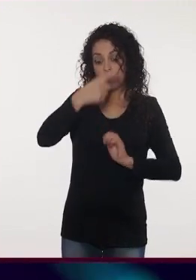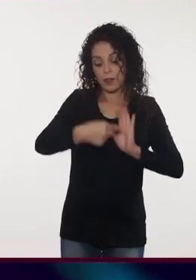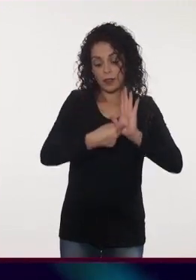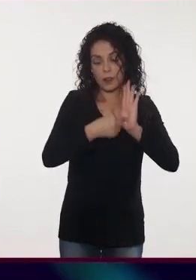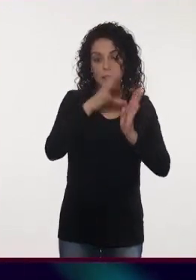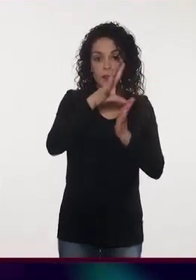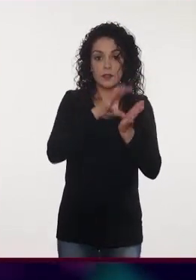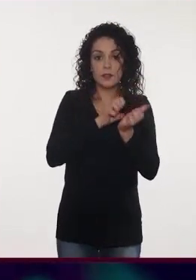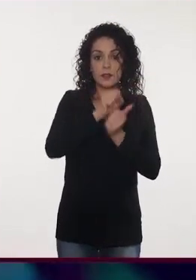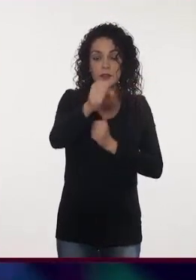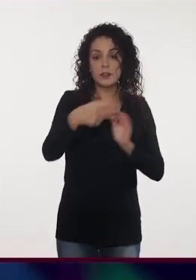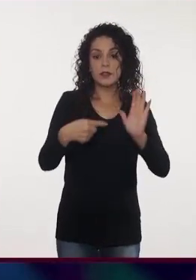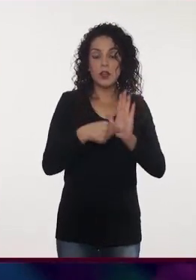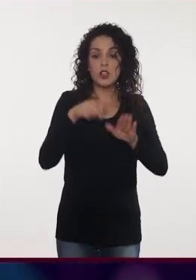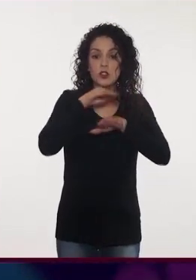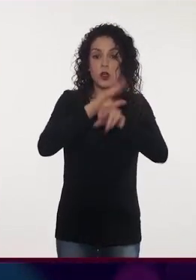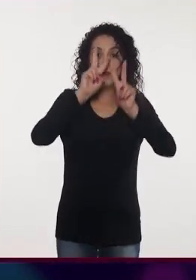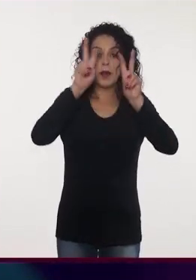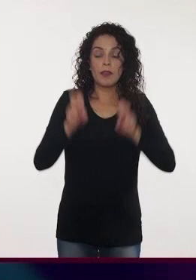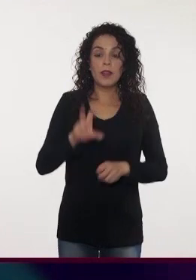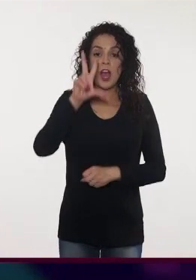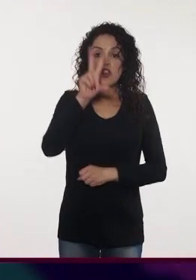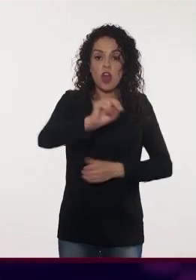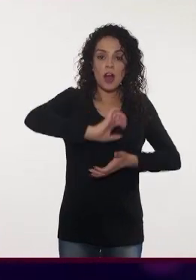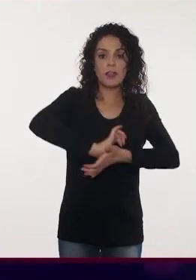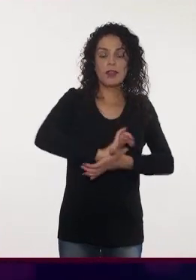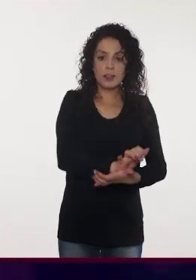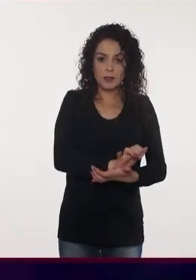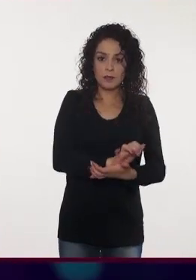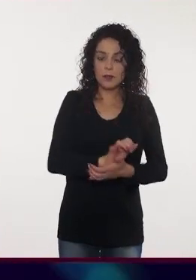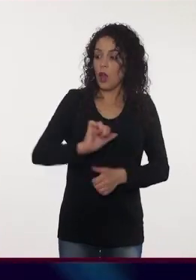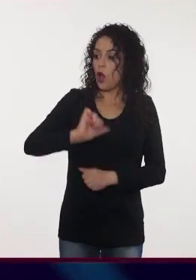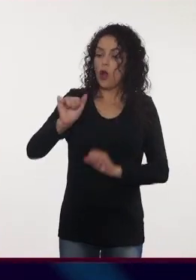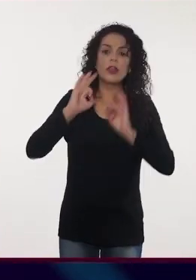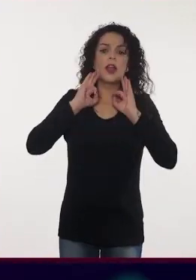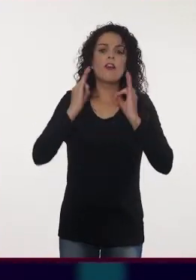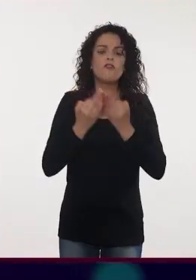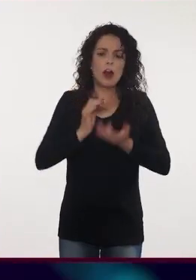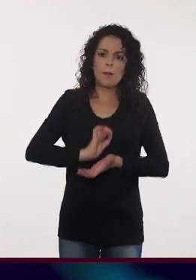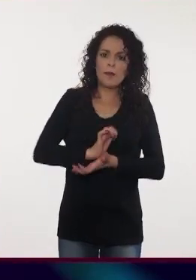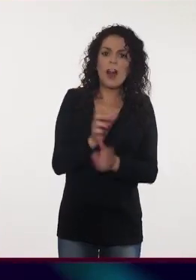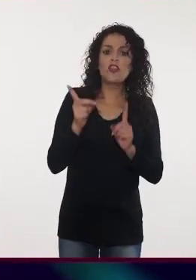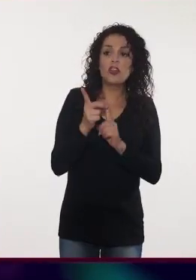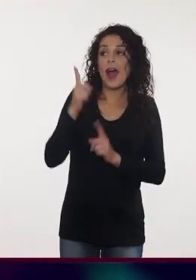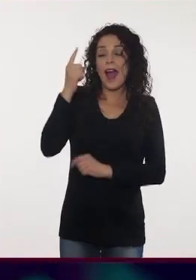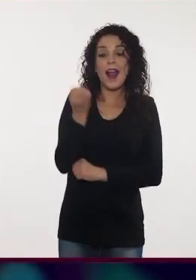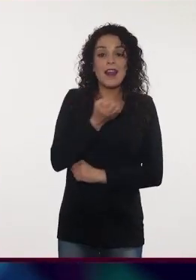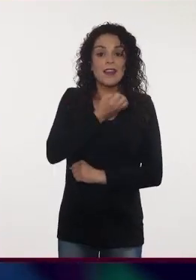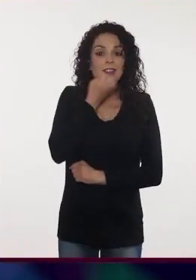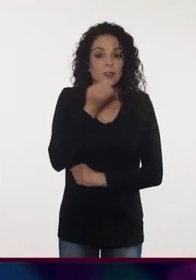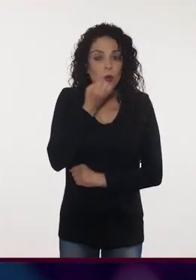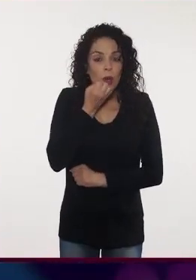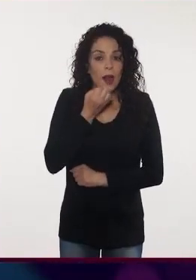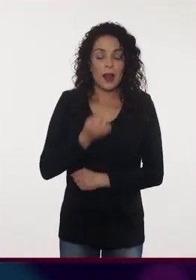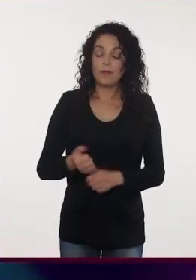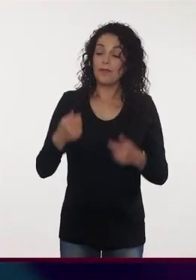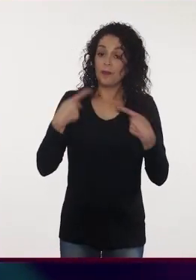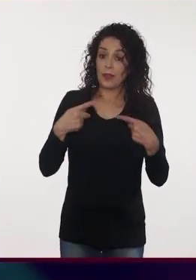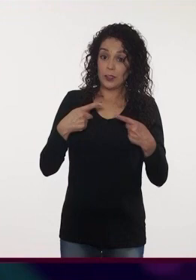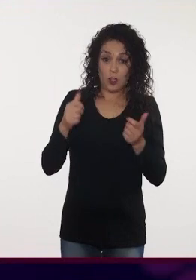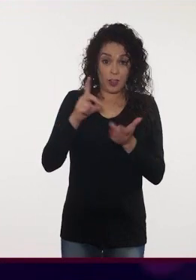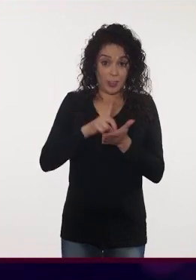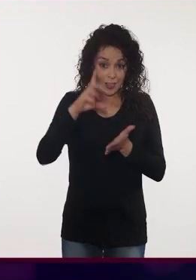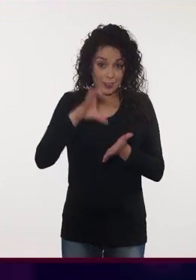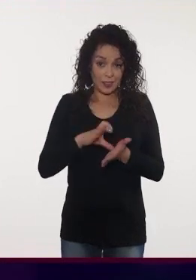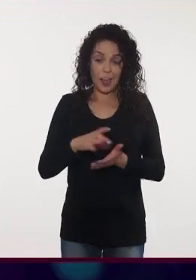discriminación. Otra forma de discriminación es en la escuela. En muchas ocasiones las personas con discapacidad